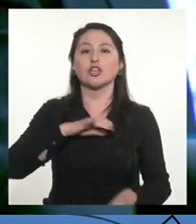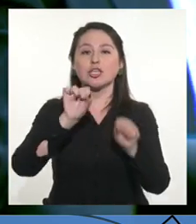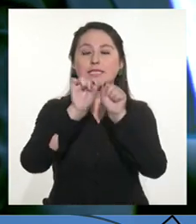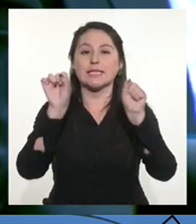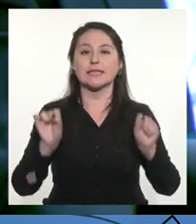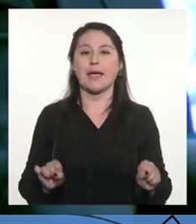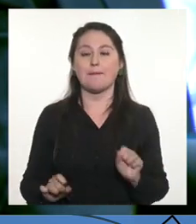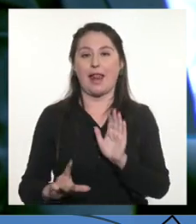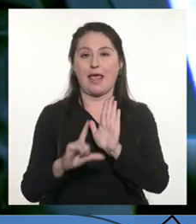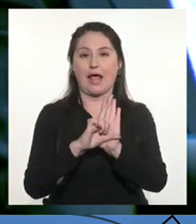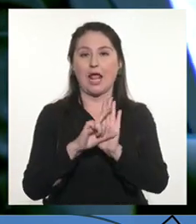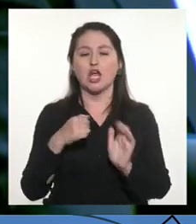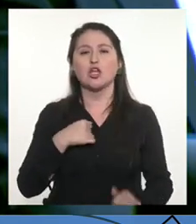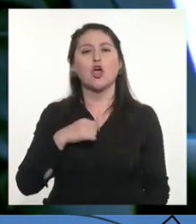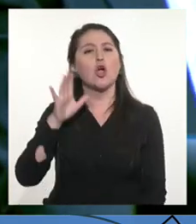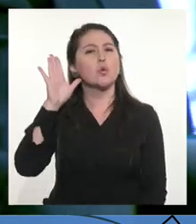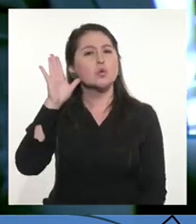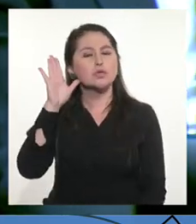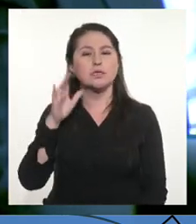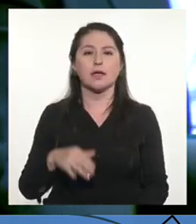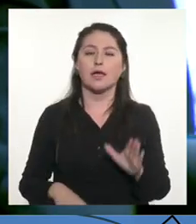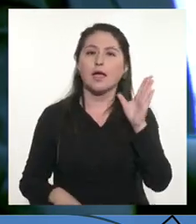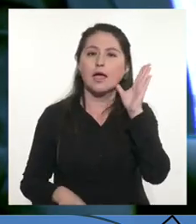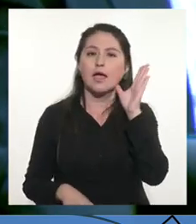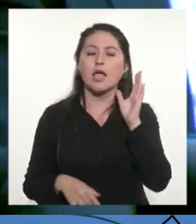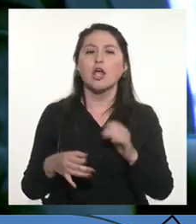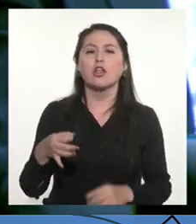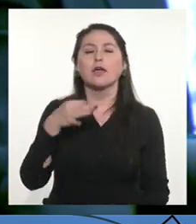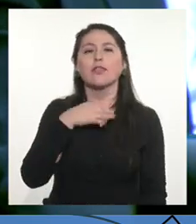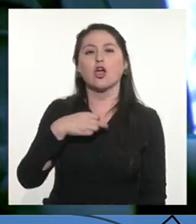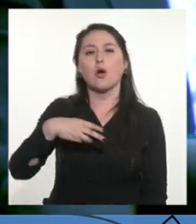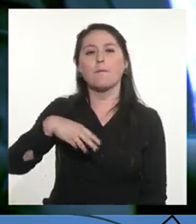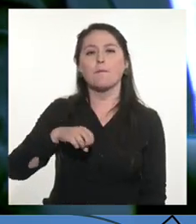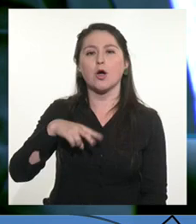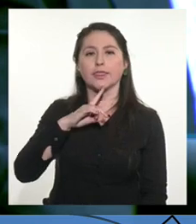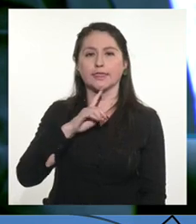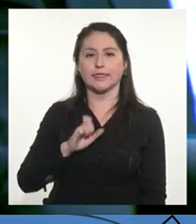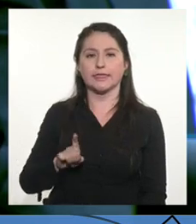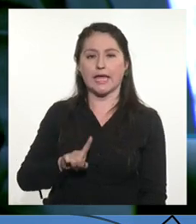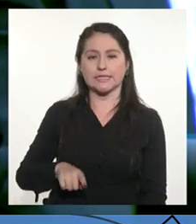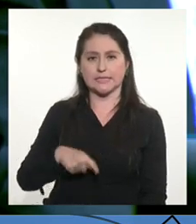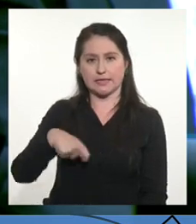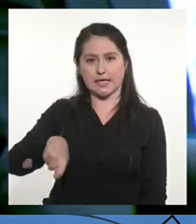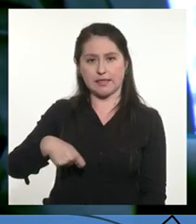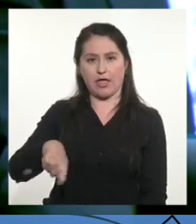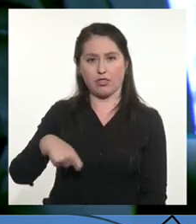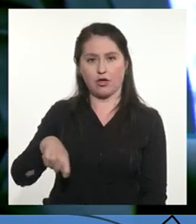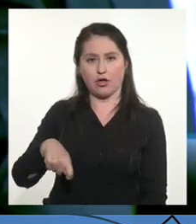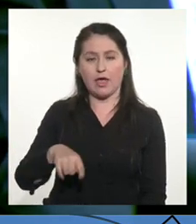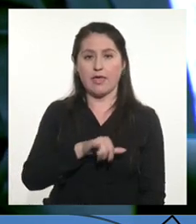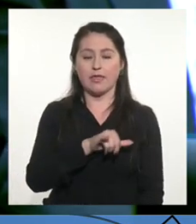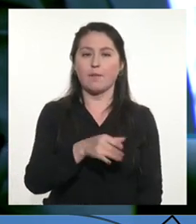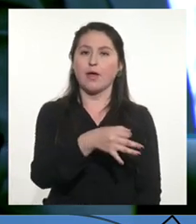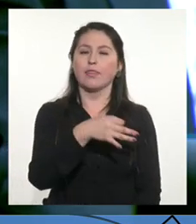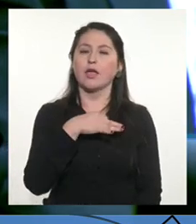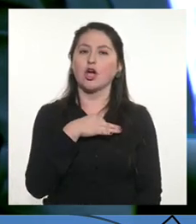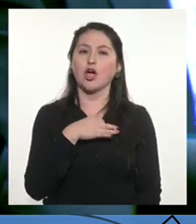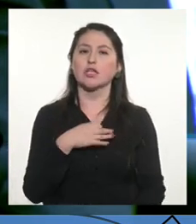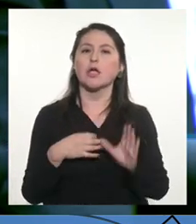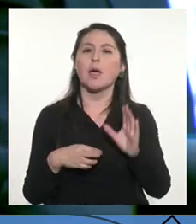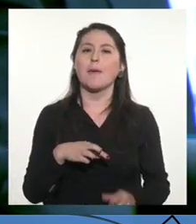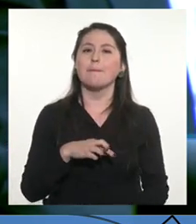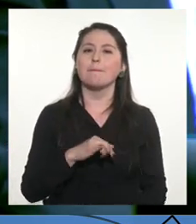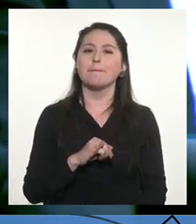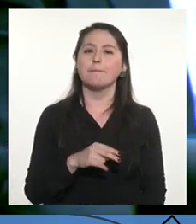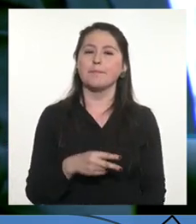escucha con mucha atención lo que señala el senador montes y que después de alguna manera lo señalaba el senador vio